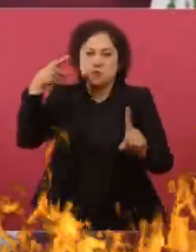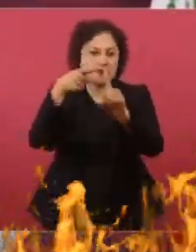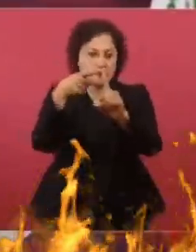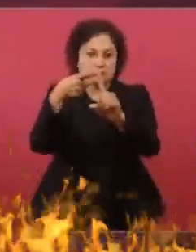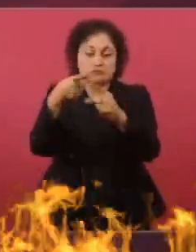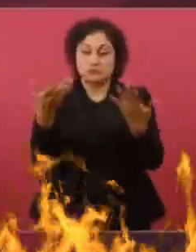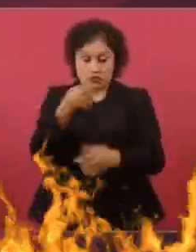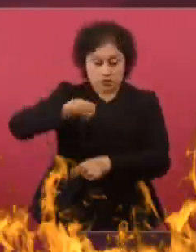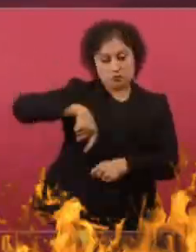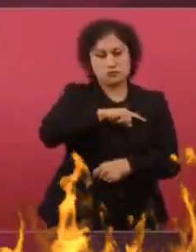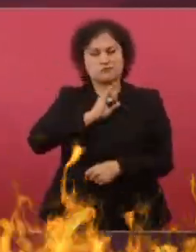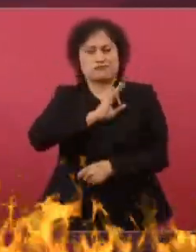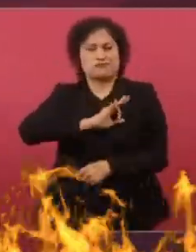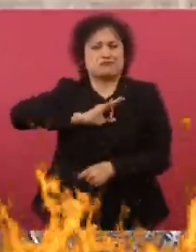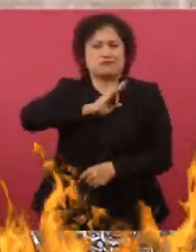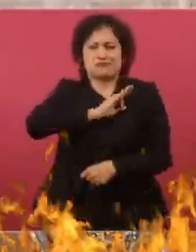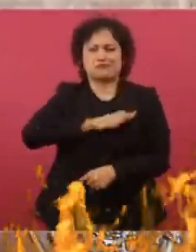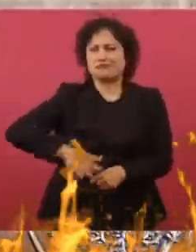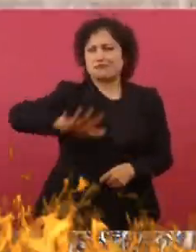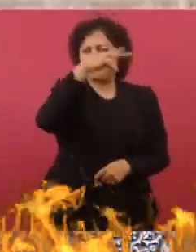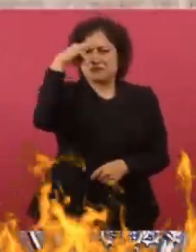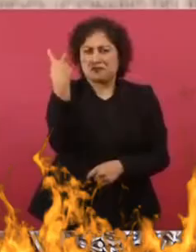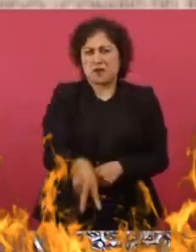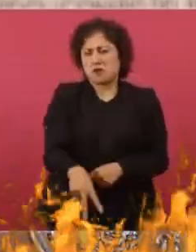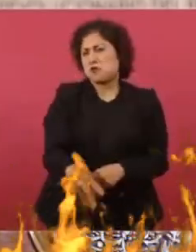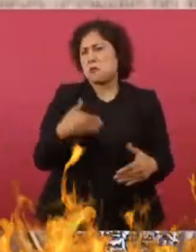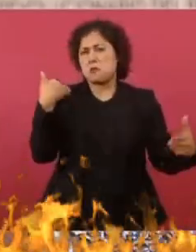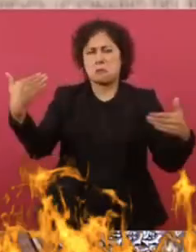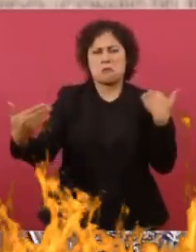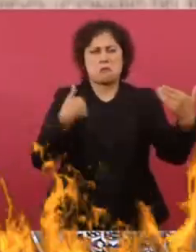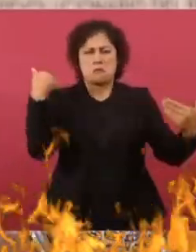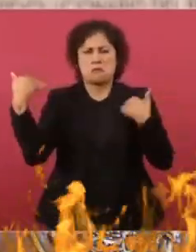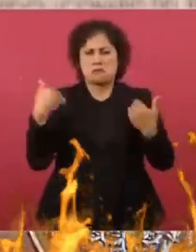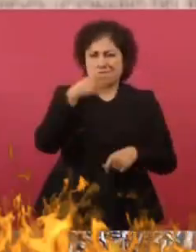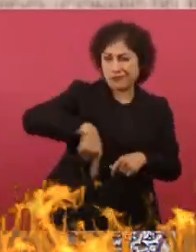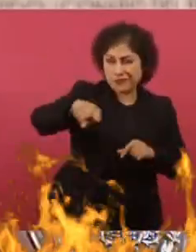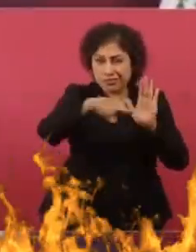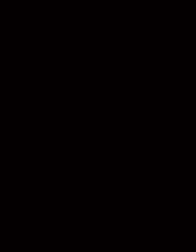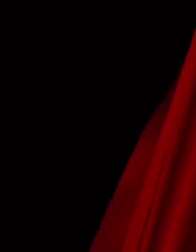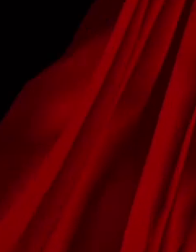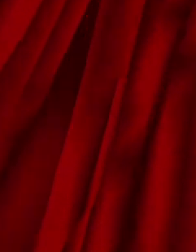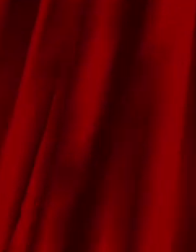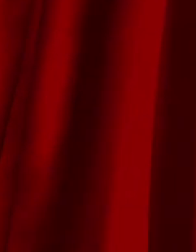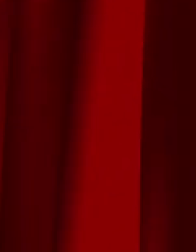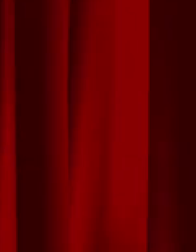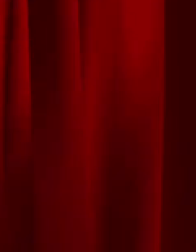y que hay mucha alegría en el pueblo. No hay mal humor en la gente está contenta.